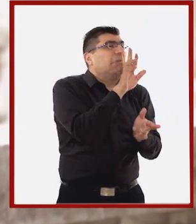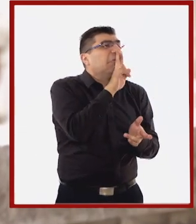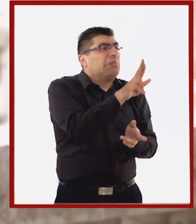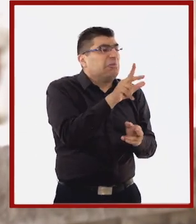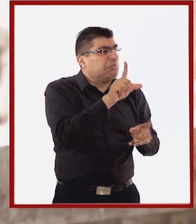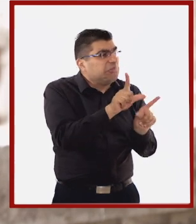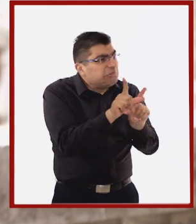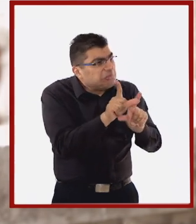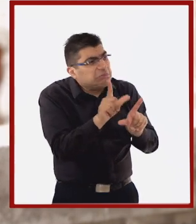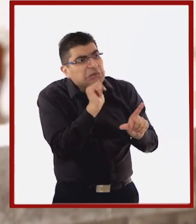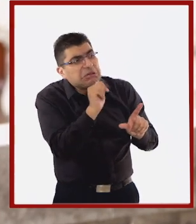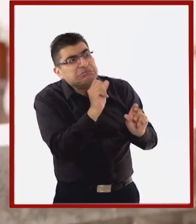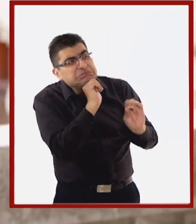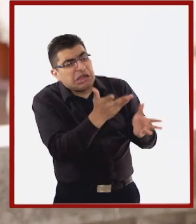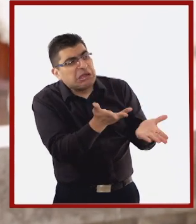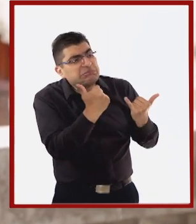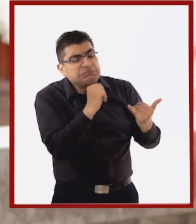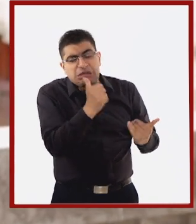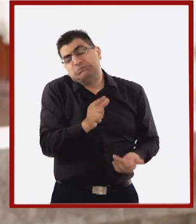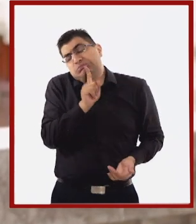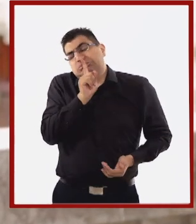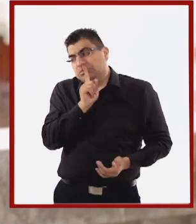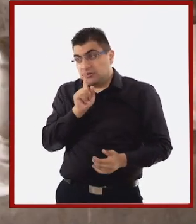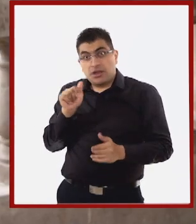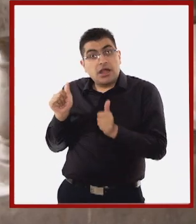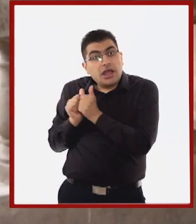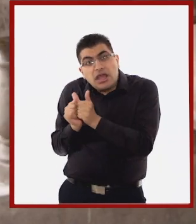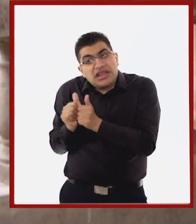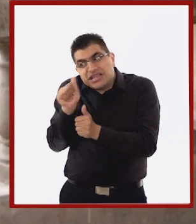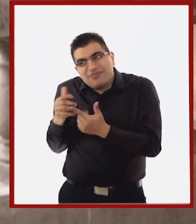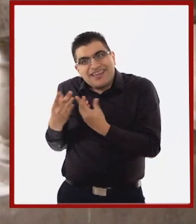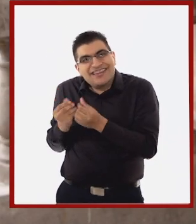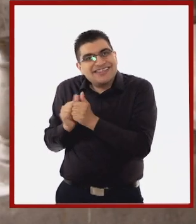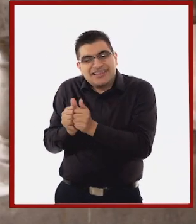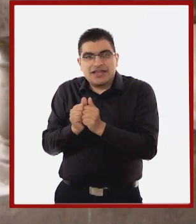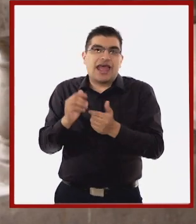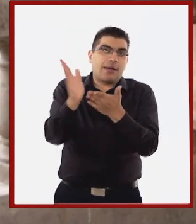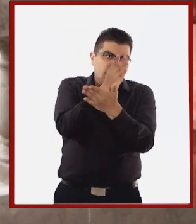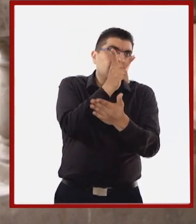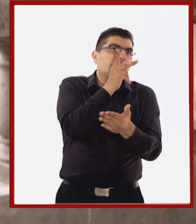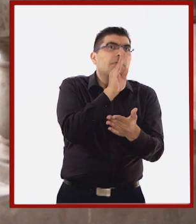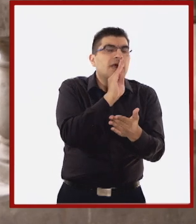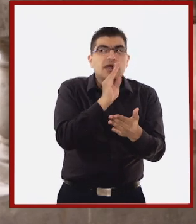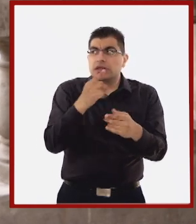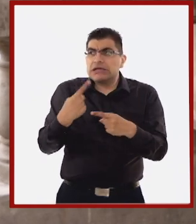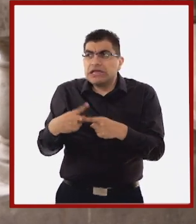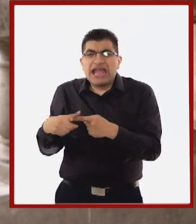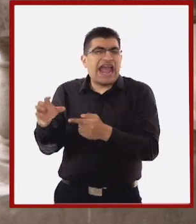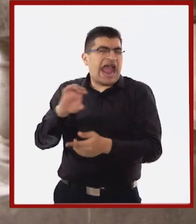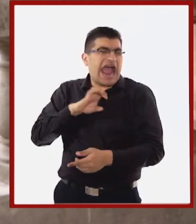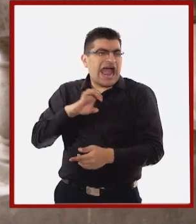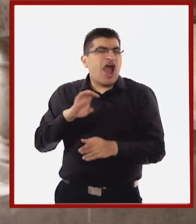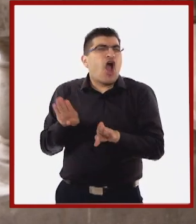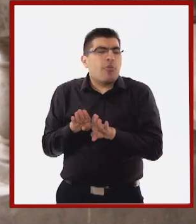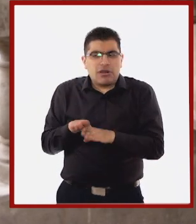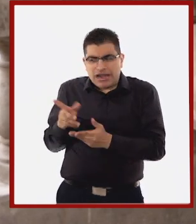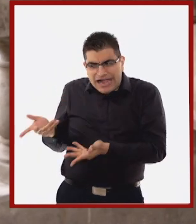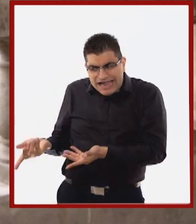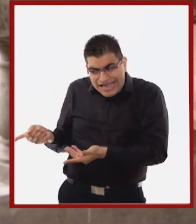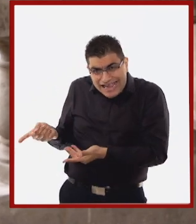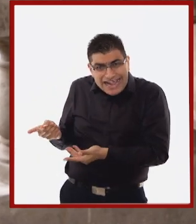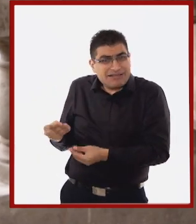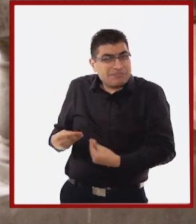tenemos. Si estás conmigo, yo haré que te respeten. Bailaremos la Llorona y Petrona de Nezaquete, Juchitán. No, pues